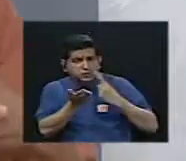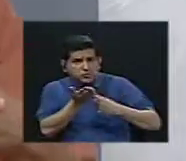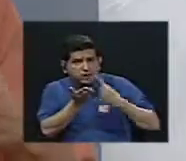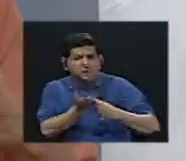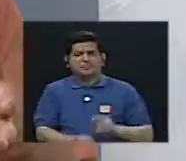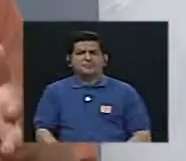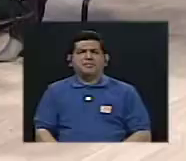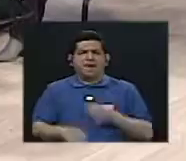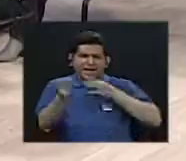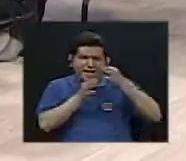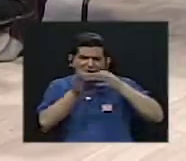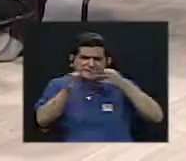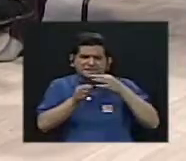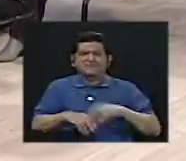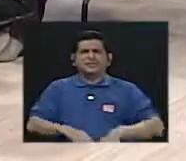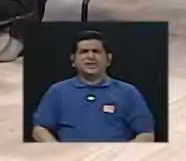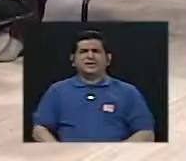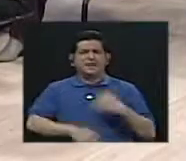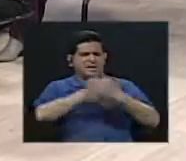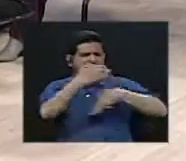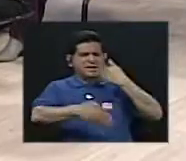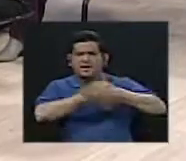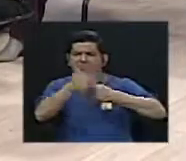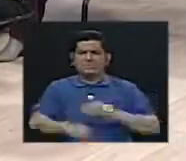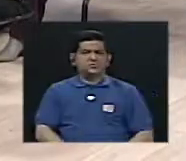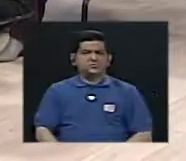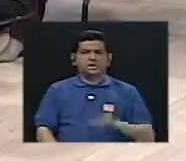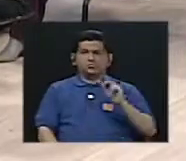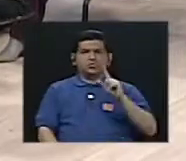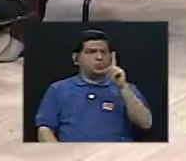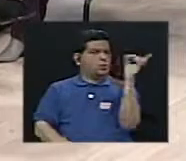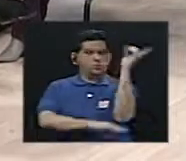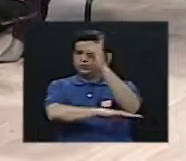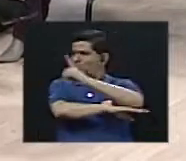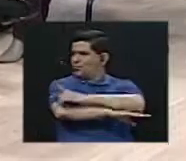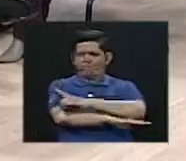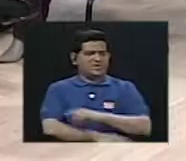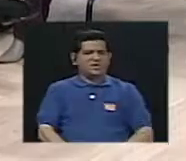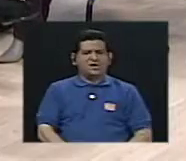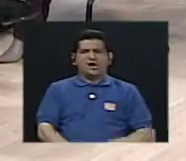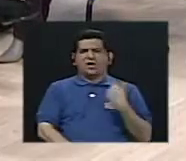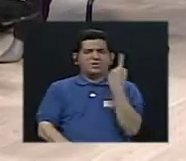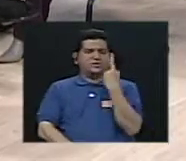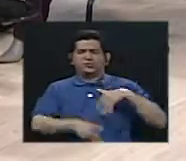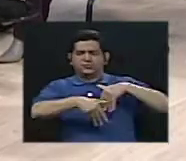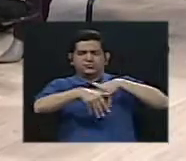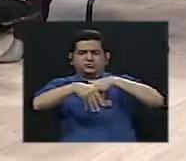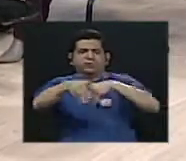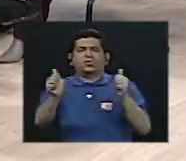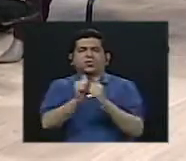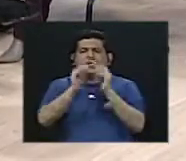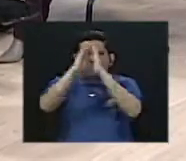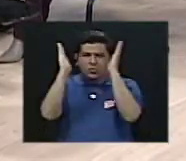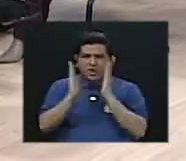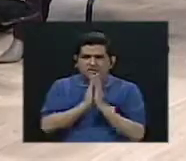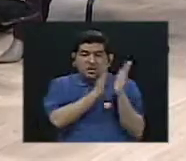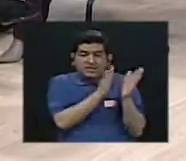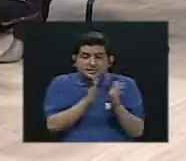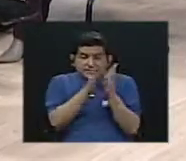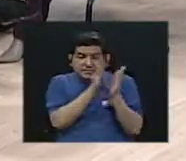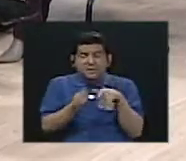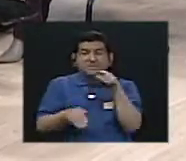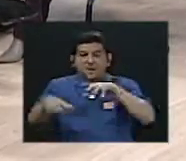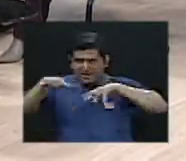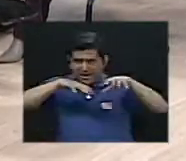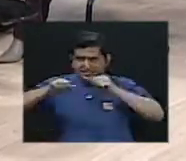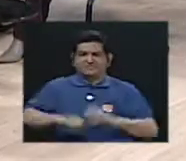un poco cuál es esa dinámica, que no es una actividad de un día, o sea, no es la procesión con la Virgen, es una preparación para esa